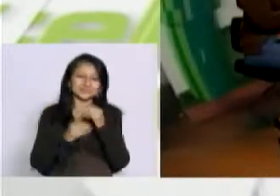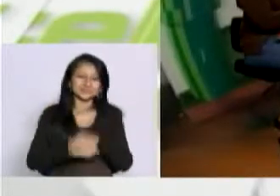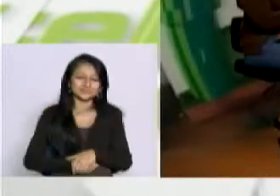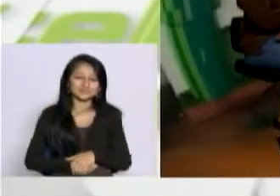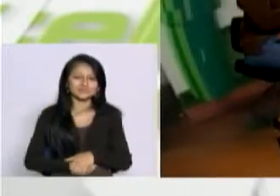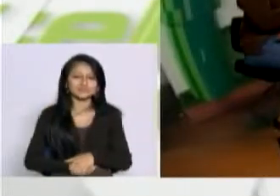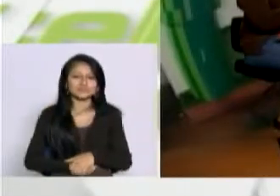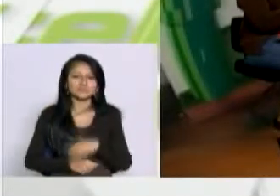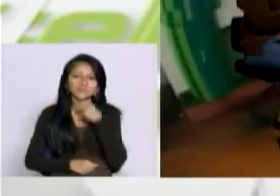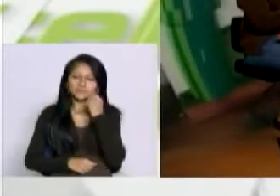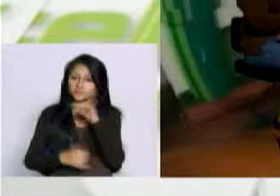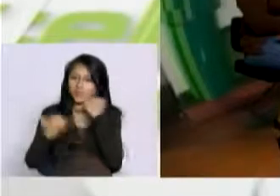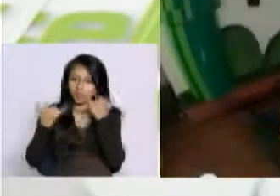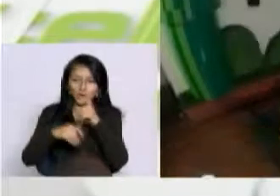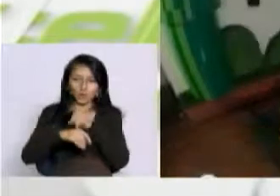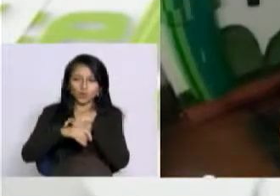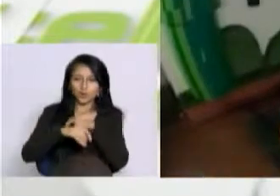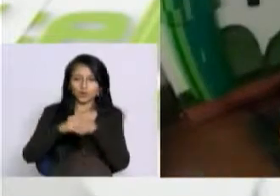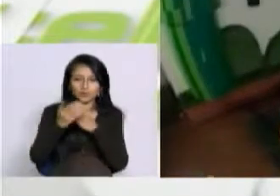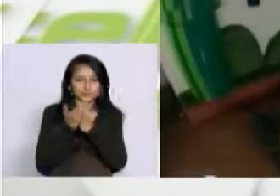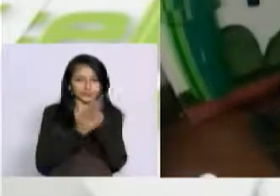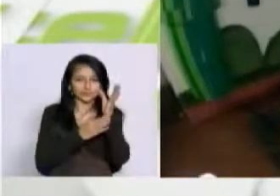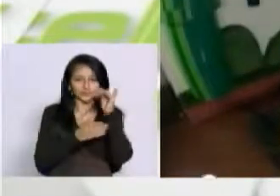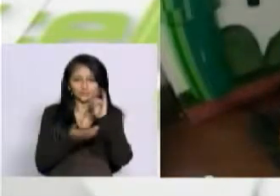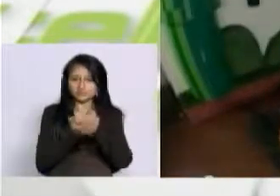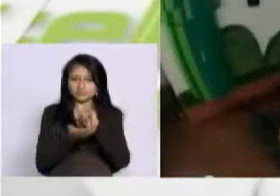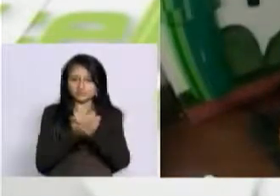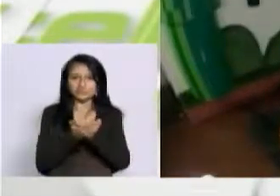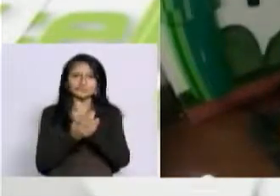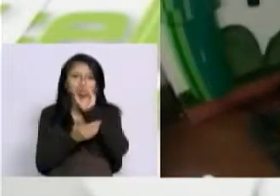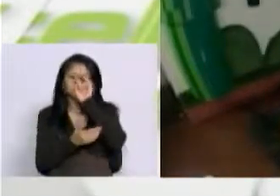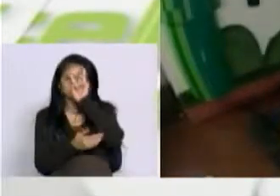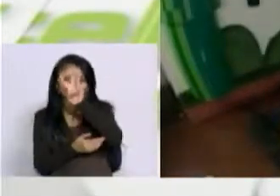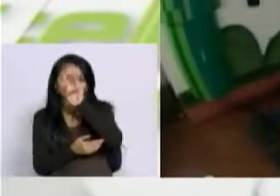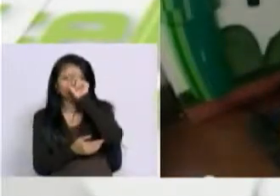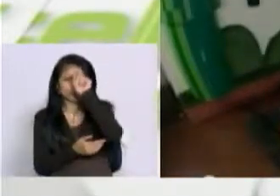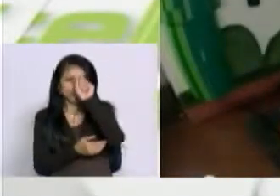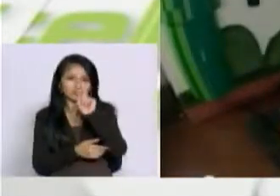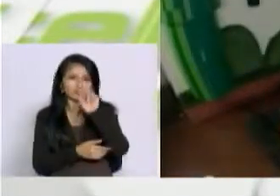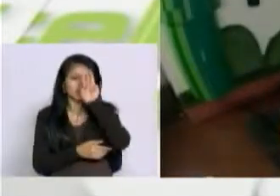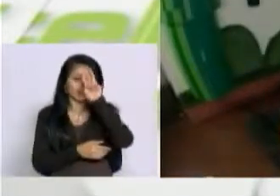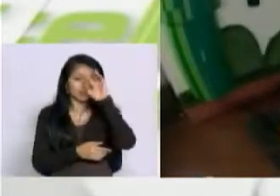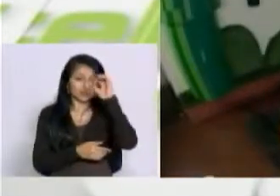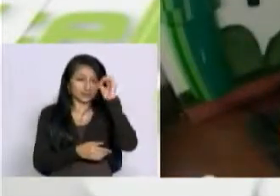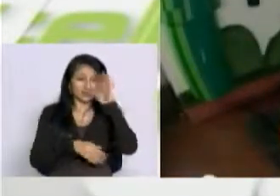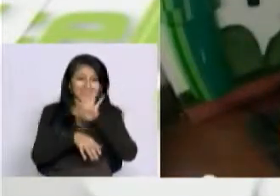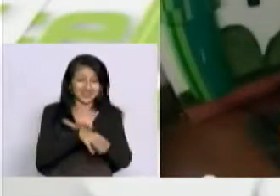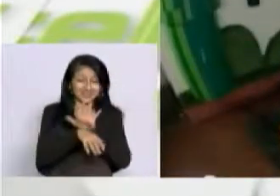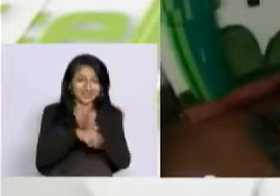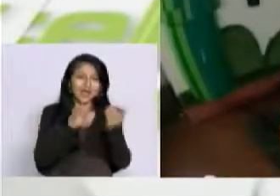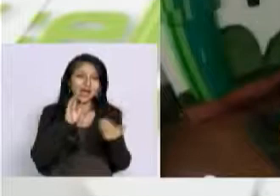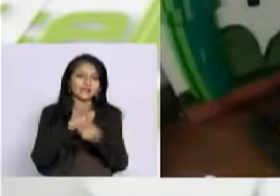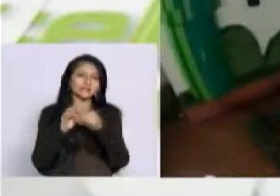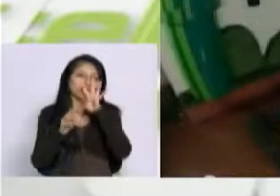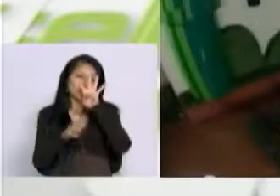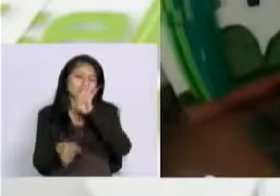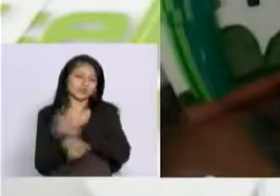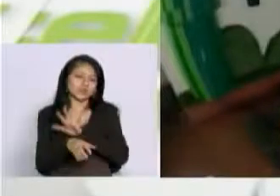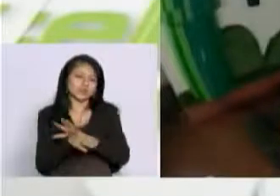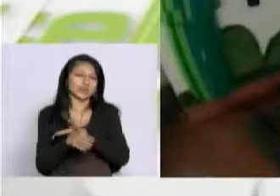horario, de lunes a viernes. Continuamos 3:30 a 4 de la tarde, de lunes a viernes, nuevas